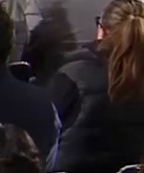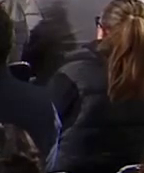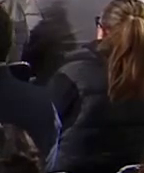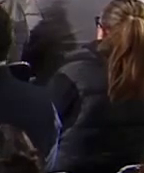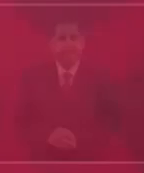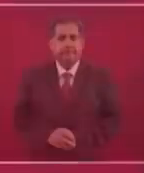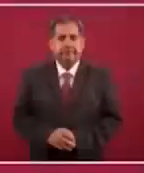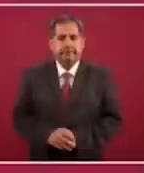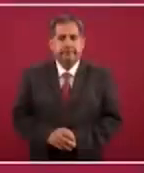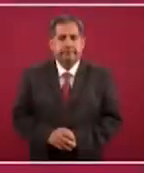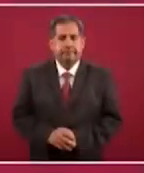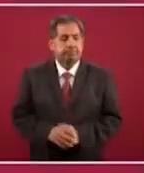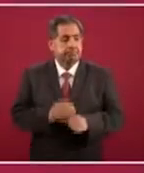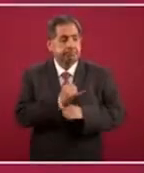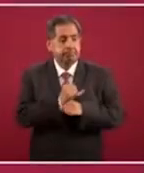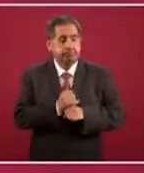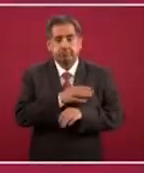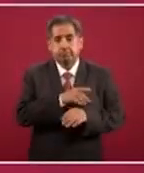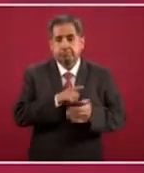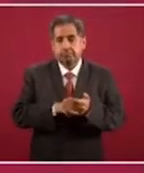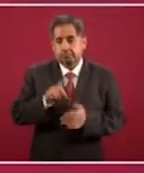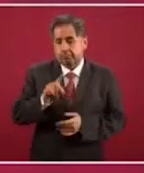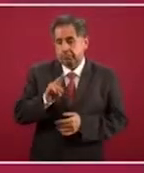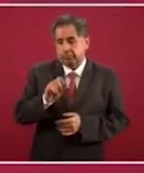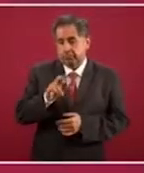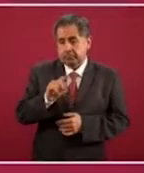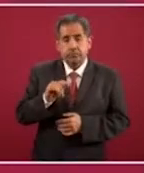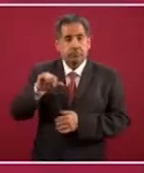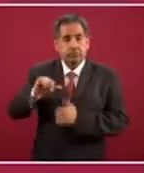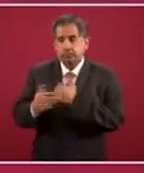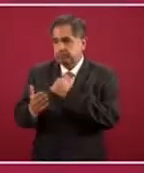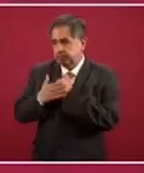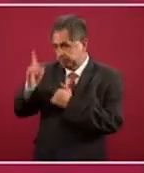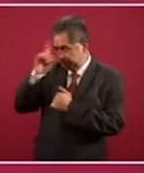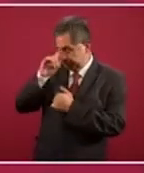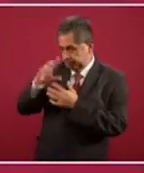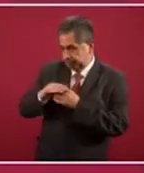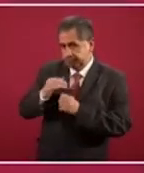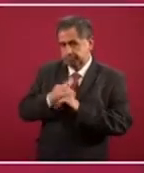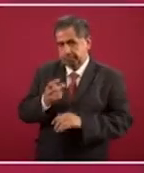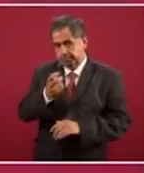informaron de la consejería jurídica nuestra.